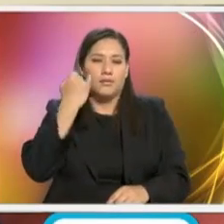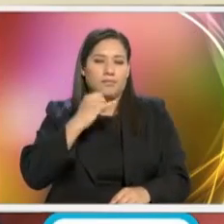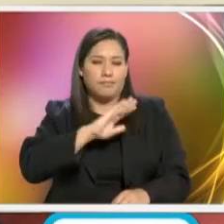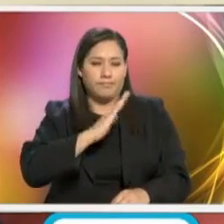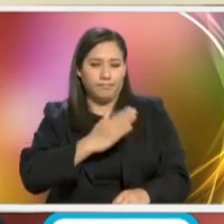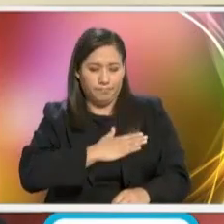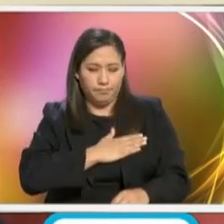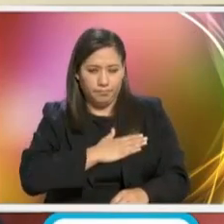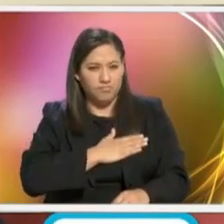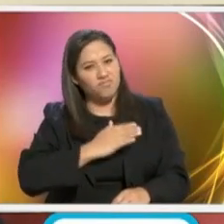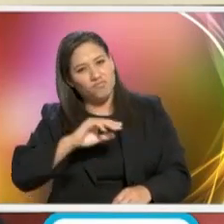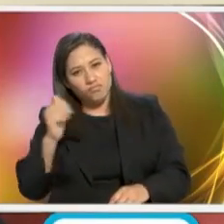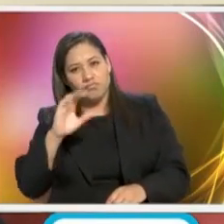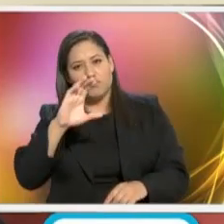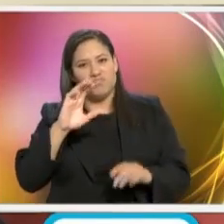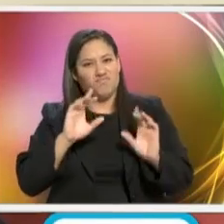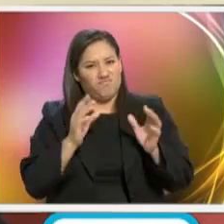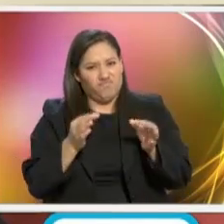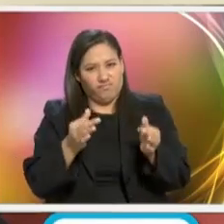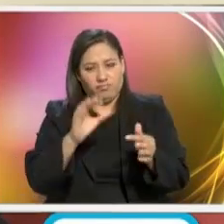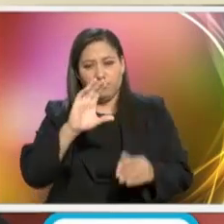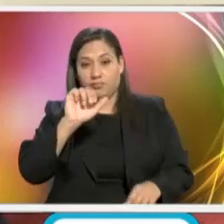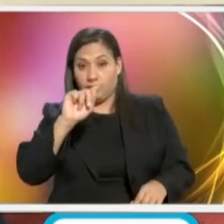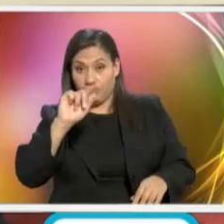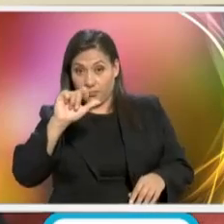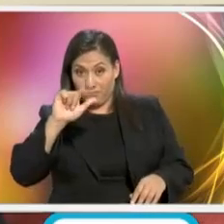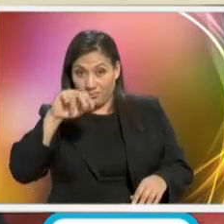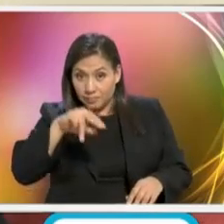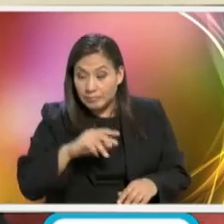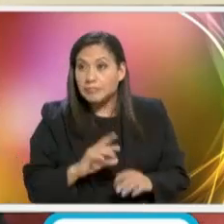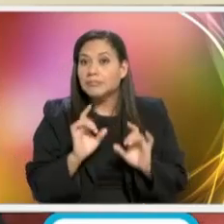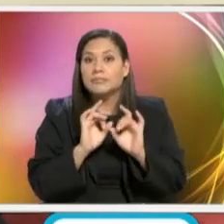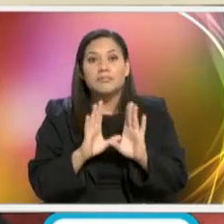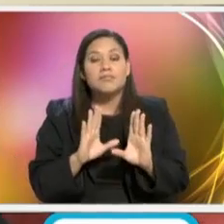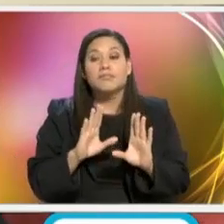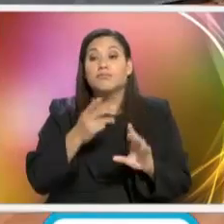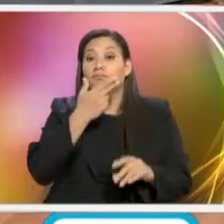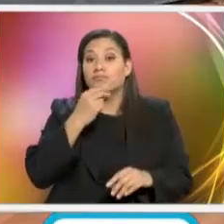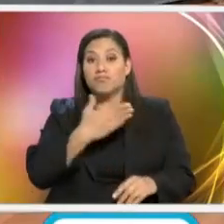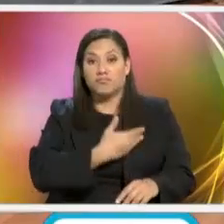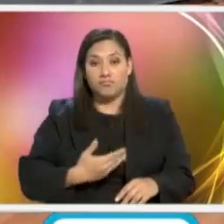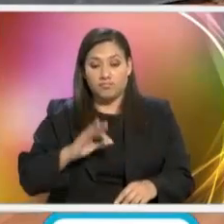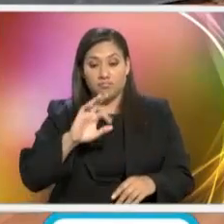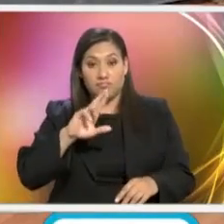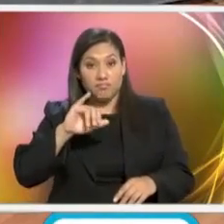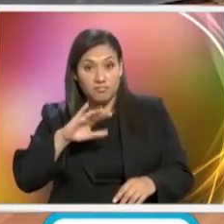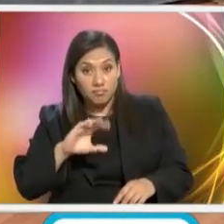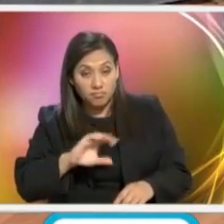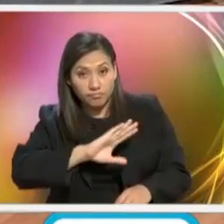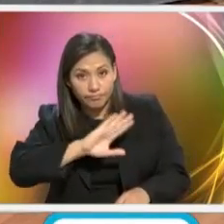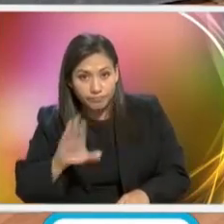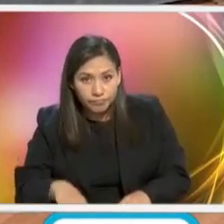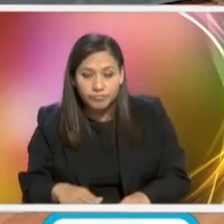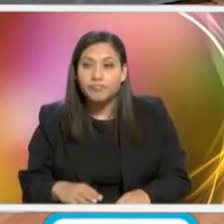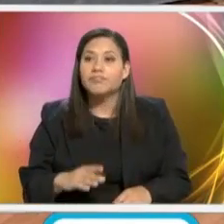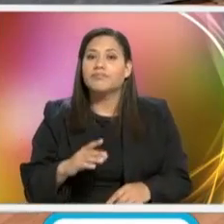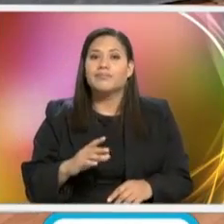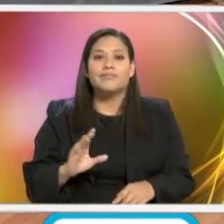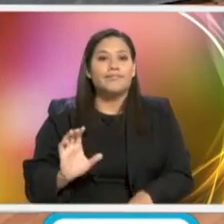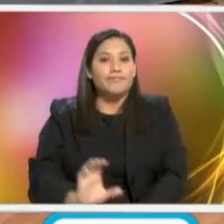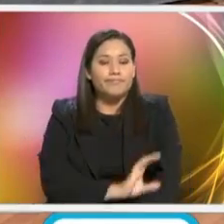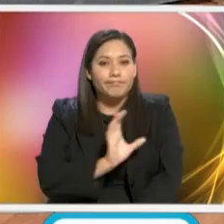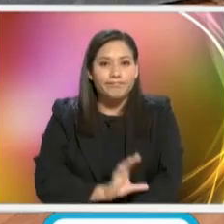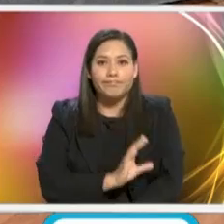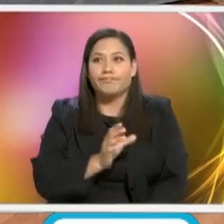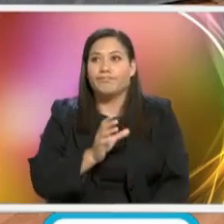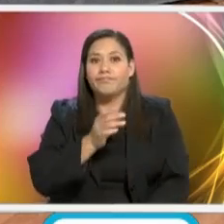sí, o sea, Claro. se trataba como echar. Entonces, de repente, pum, muere Franco y pues toda esta energía artística que había estado